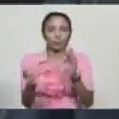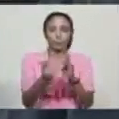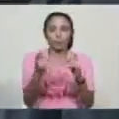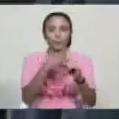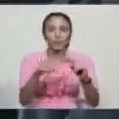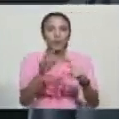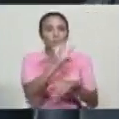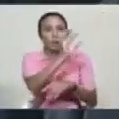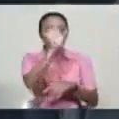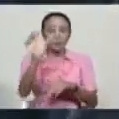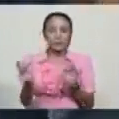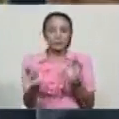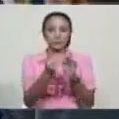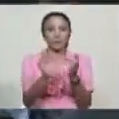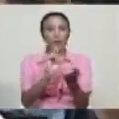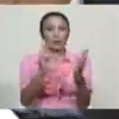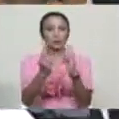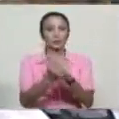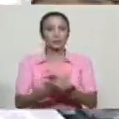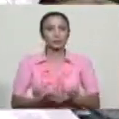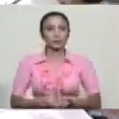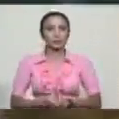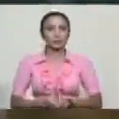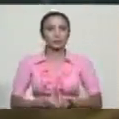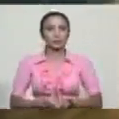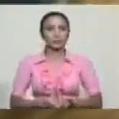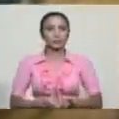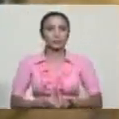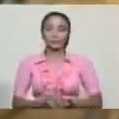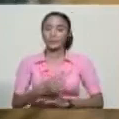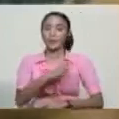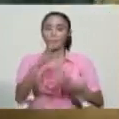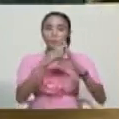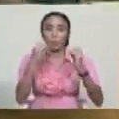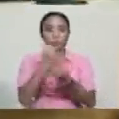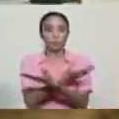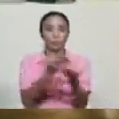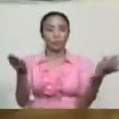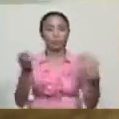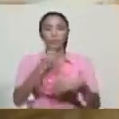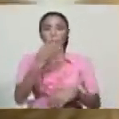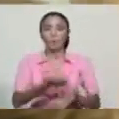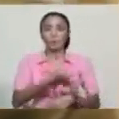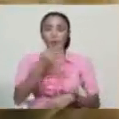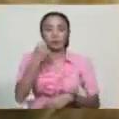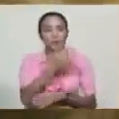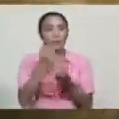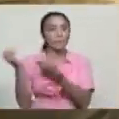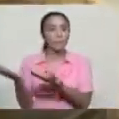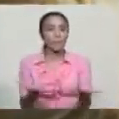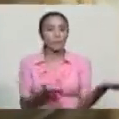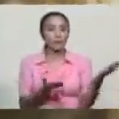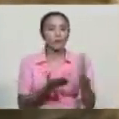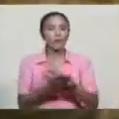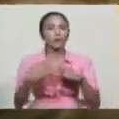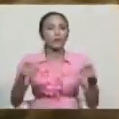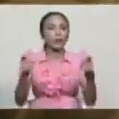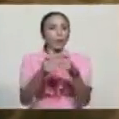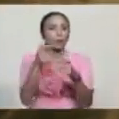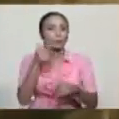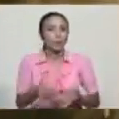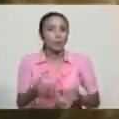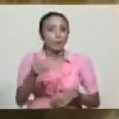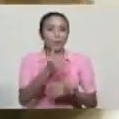distintos sectores del país. Todas y todos, muy buenas tardes y sean bienvenidos a esta reunión